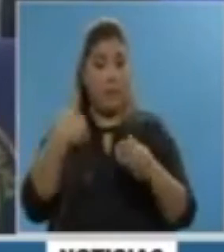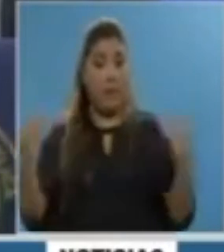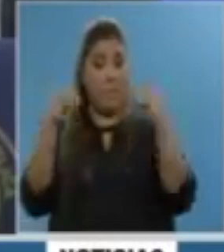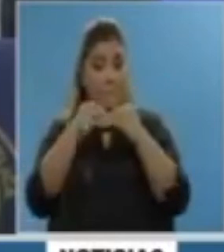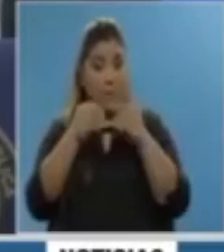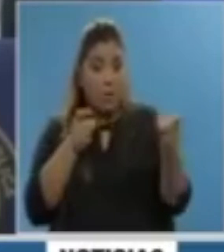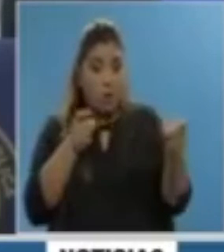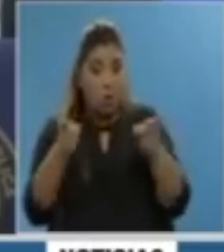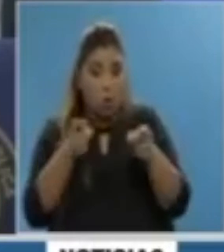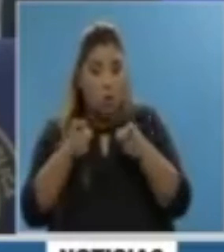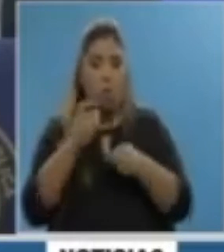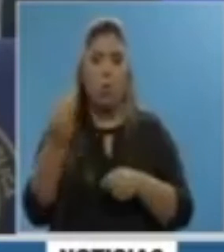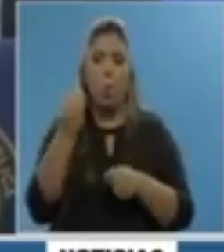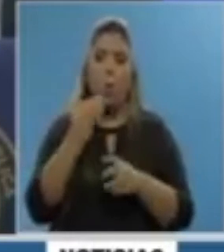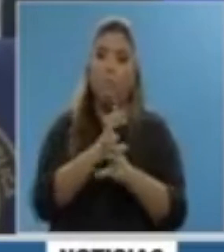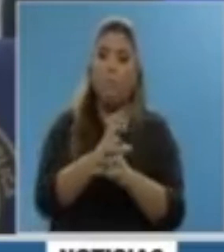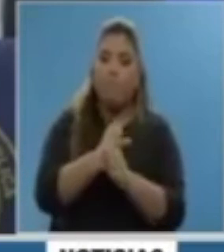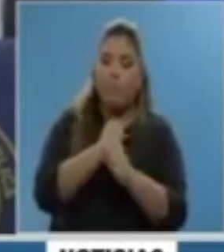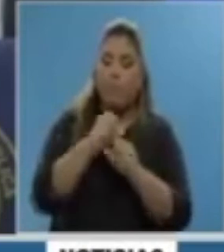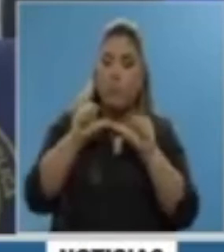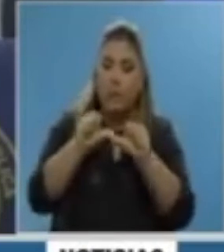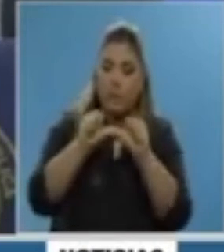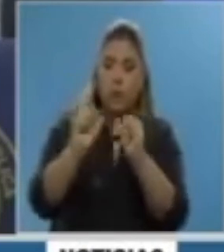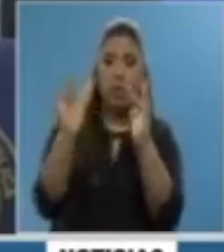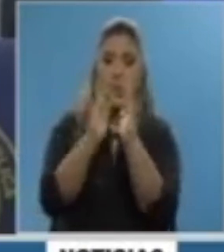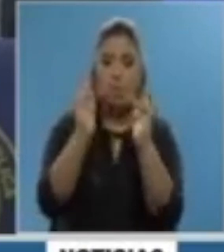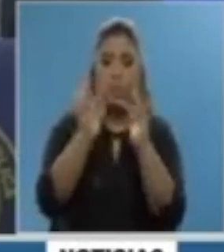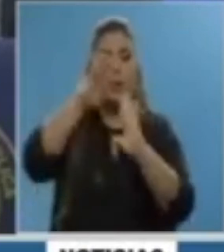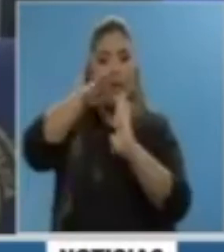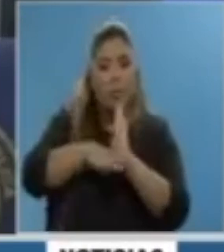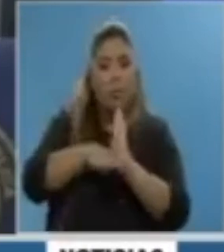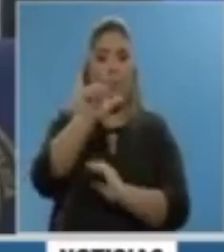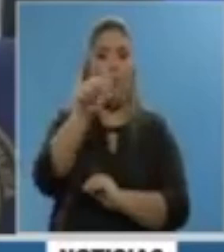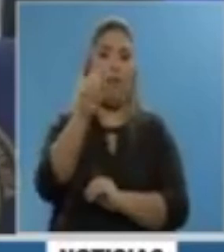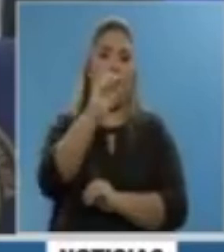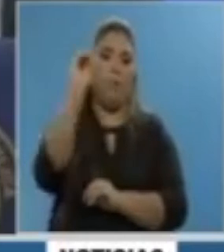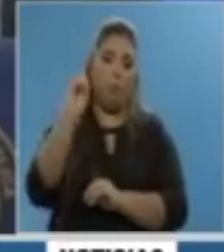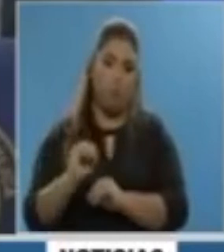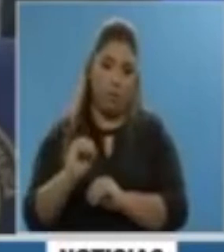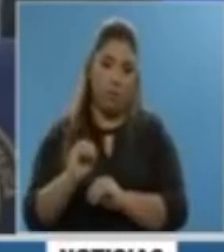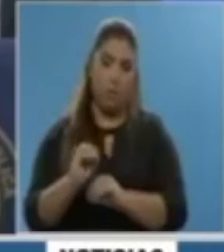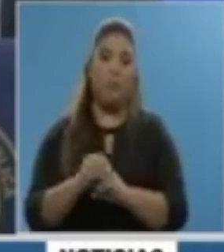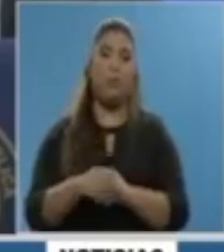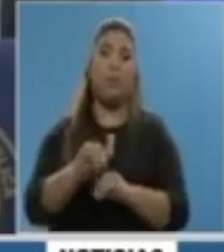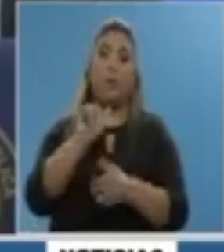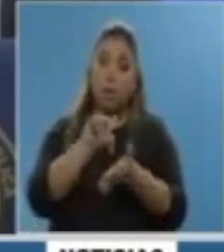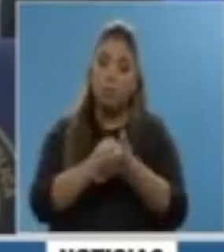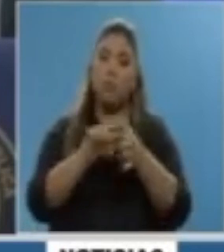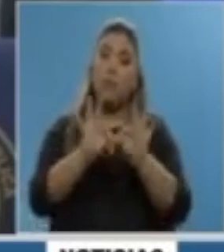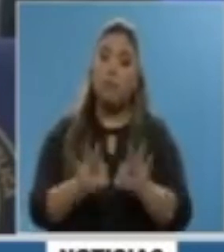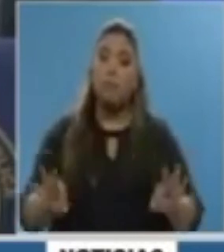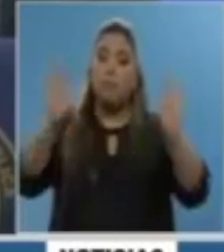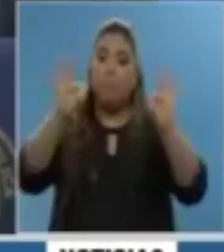cuando se asegura el seguimiento de los contactos es que esté por debajo del 10%, que eso va a ser también